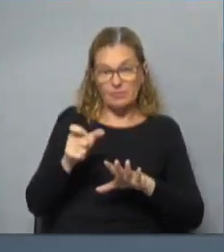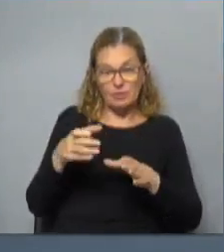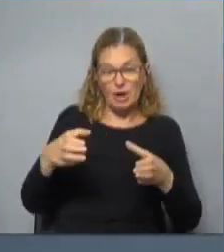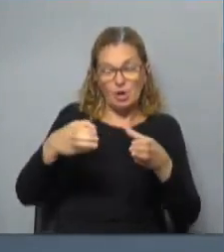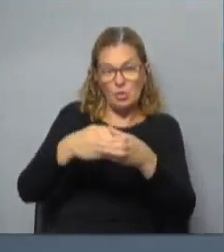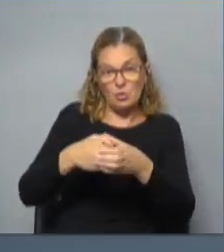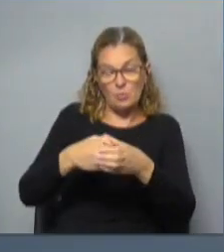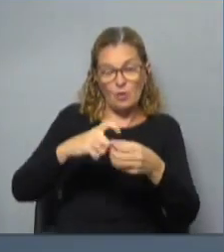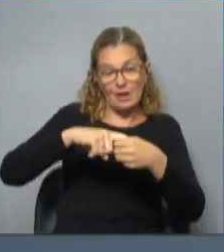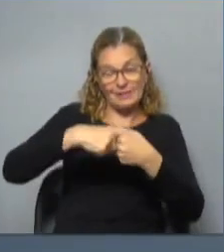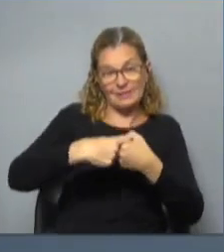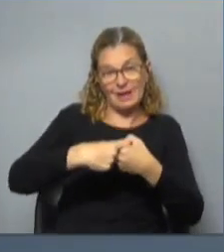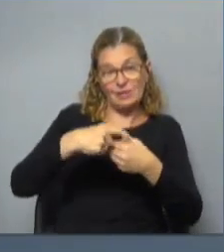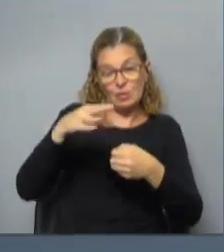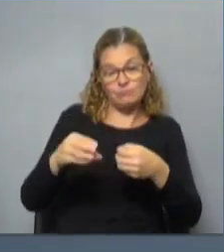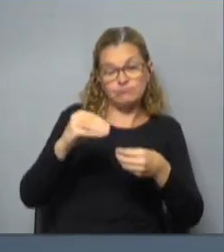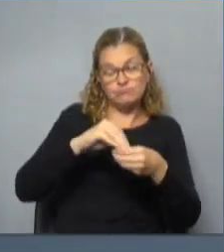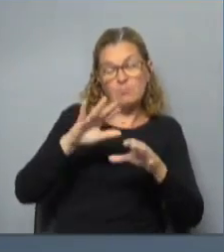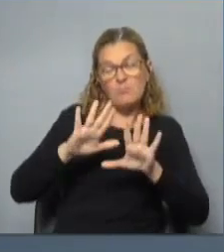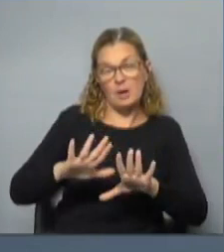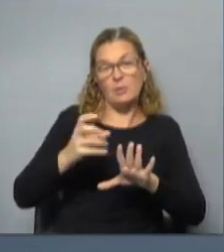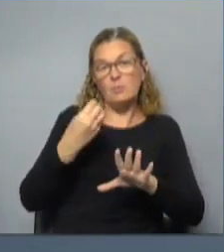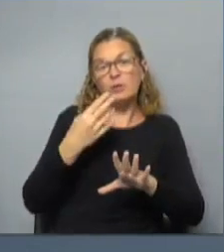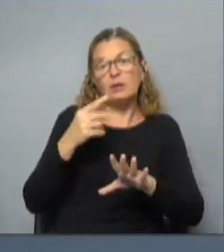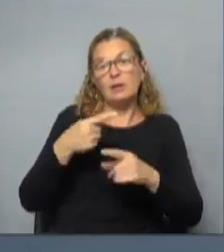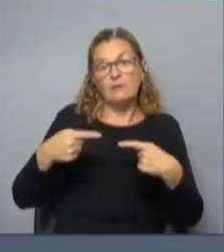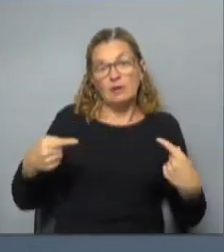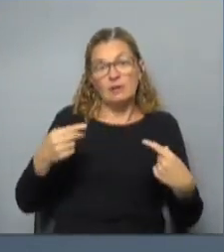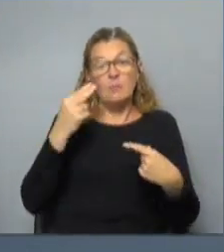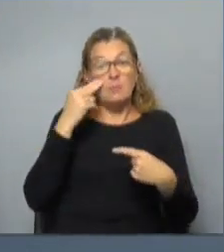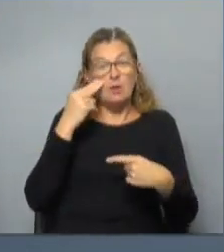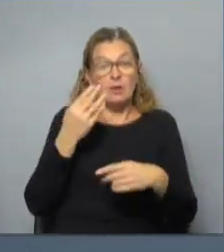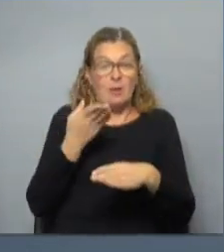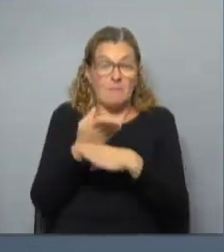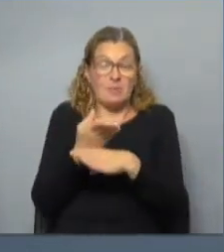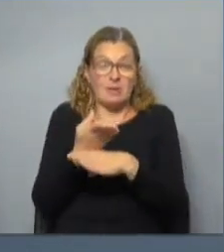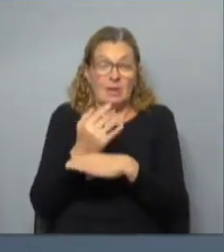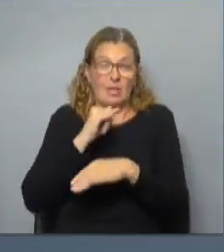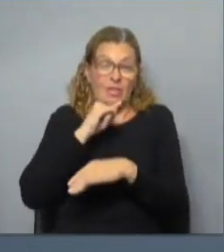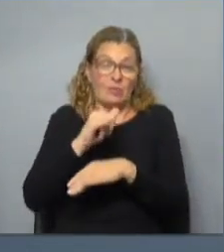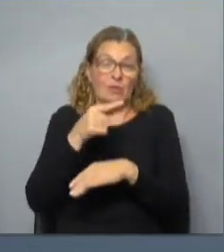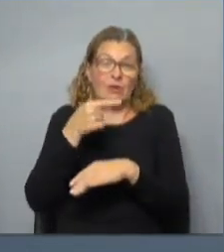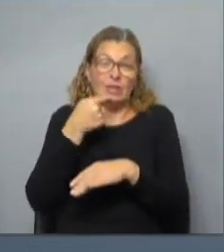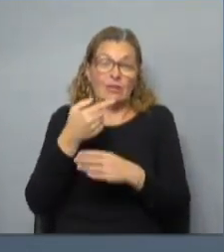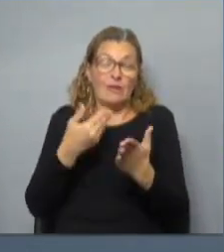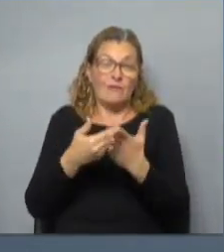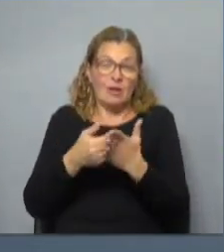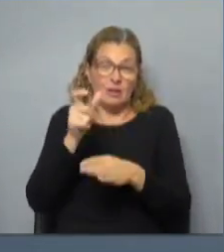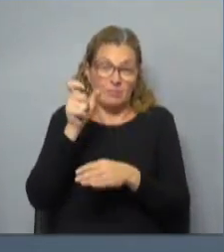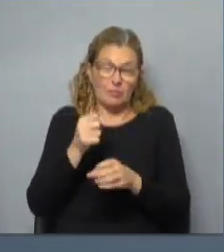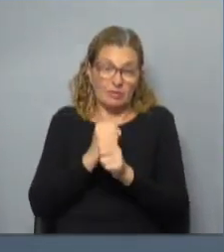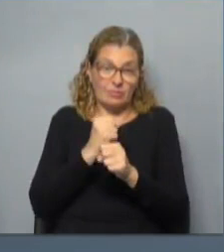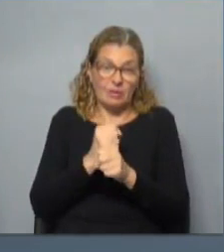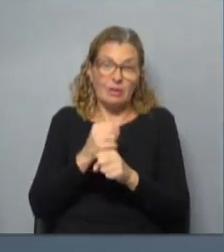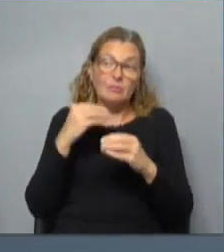a ese sindicato o afiliadas a ese sindicato y entre otras cosas reclaman o denuncian lo que definen como falta de personal y